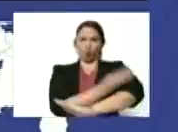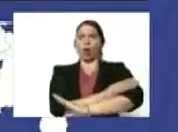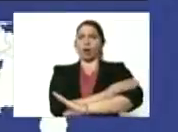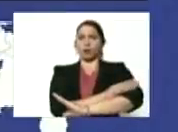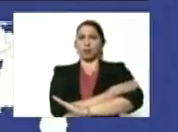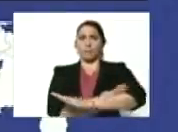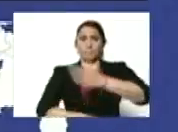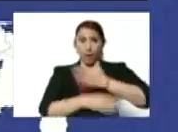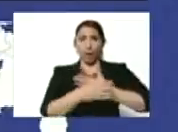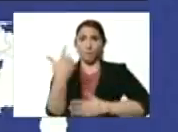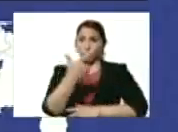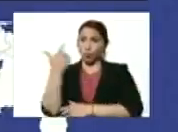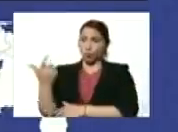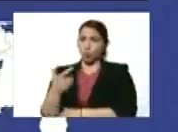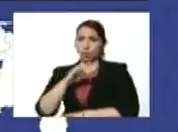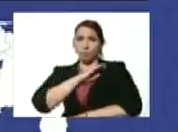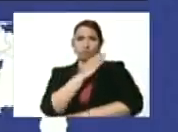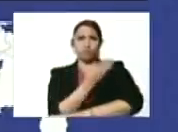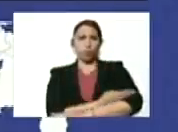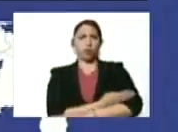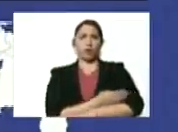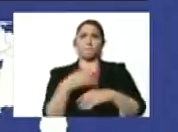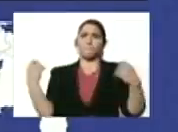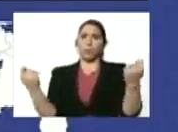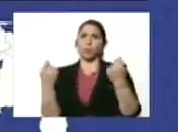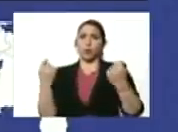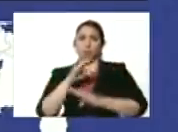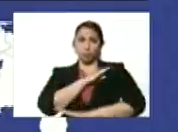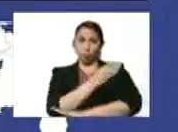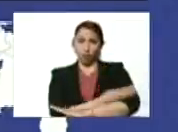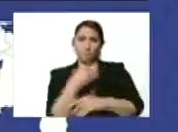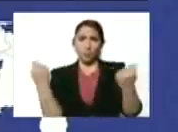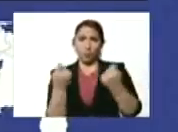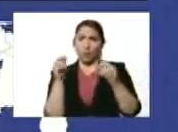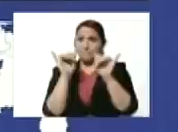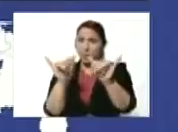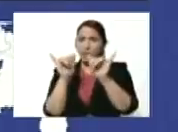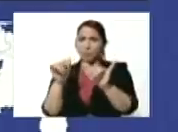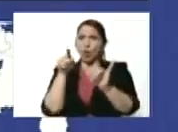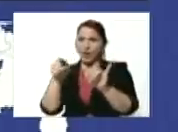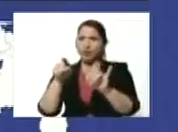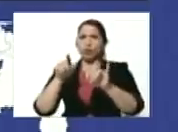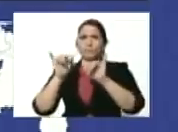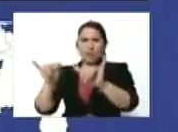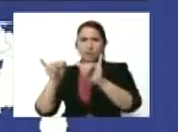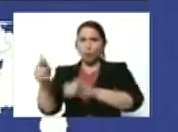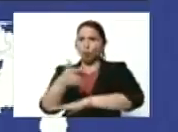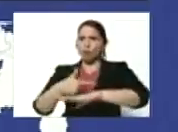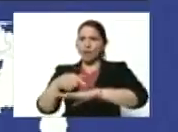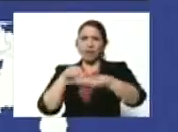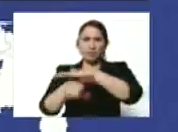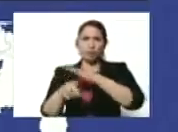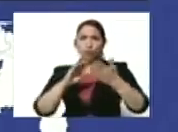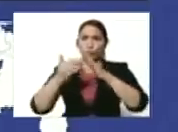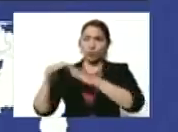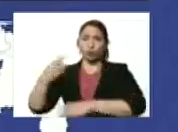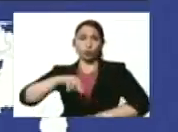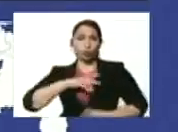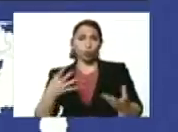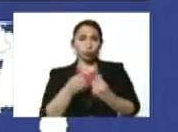Vamos a la búsqueda del poder popular. Y que sea el poder popular el que autogobierne su comunidad. Y nosotros con